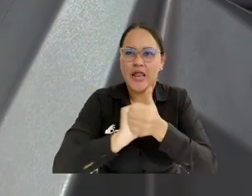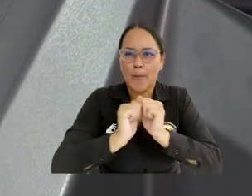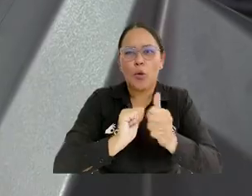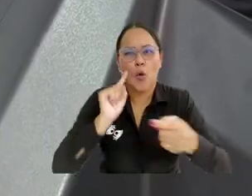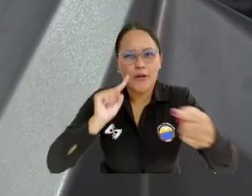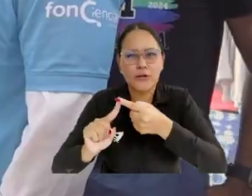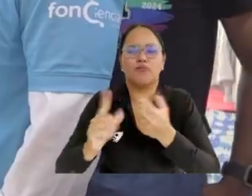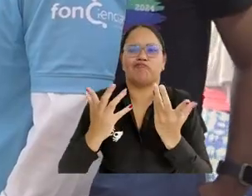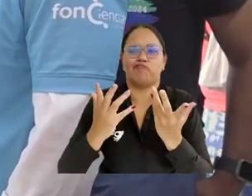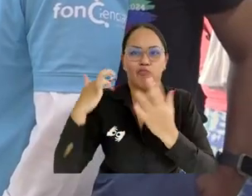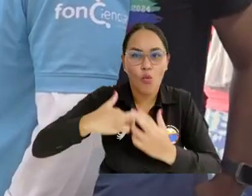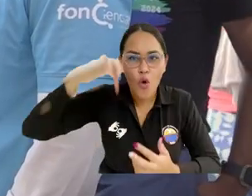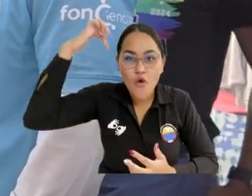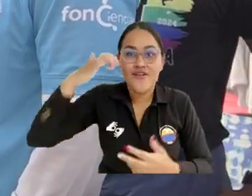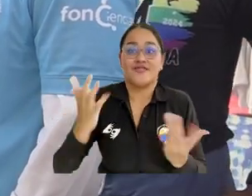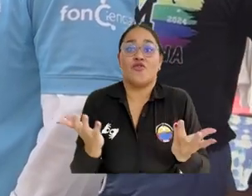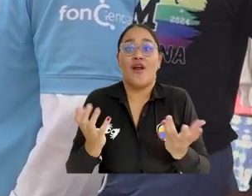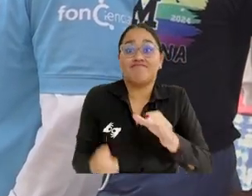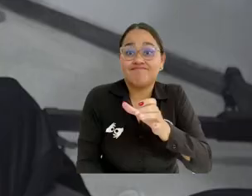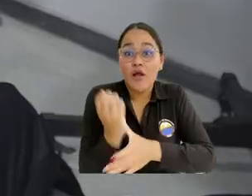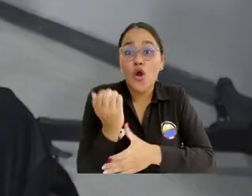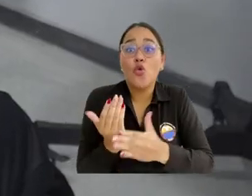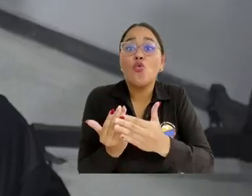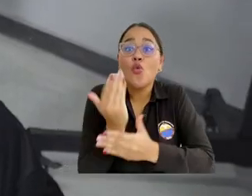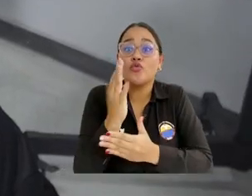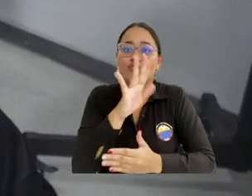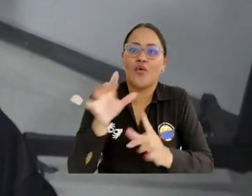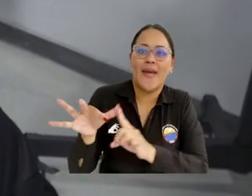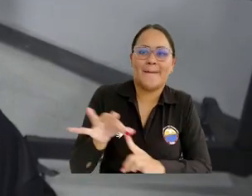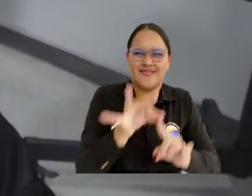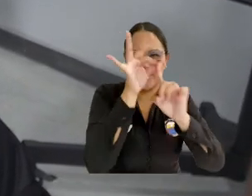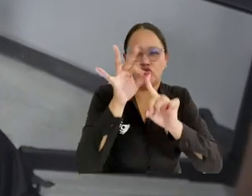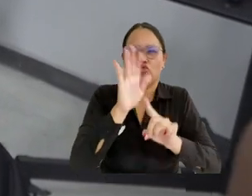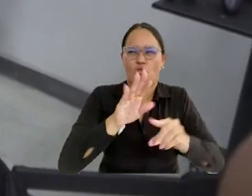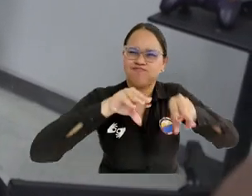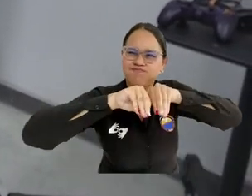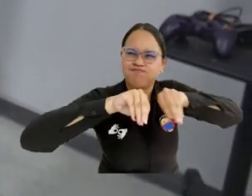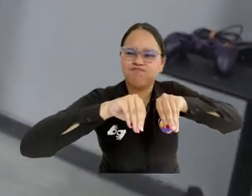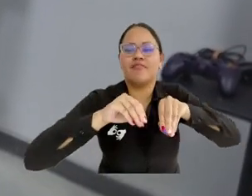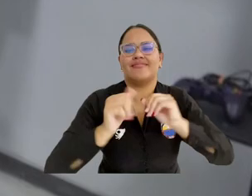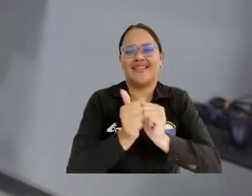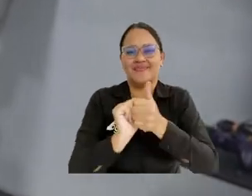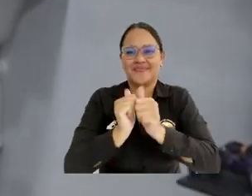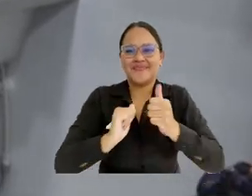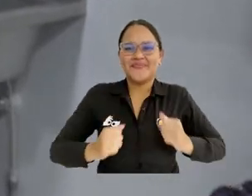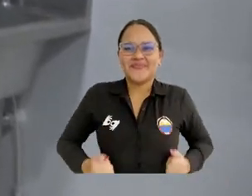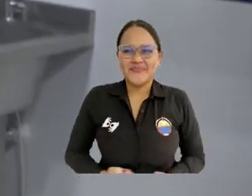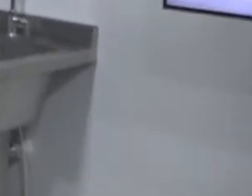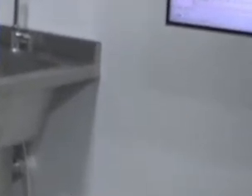tecnología, llevarlo al programa profesional, crear la especialización, la primera especialización en entrenamiento deportivo.